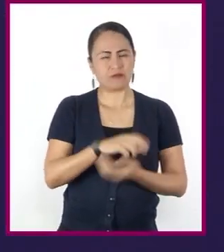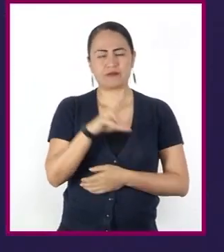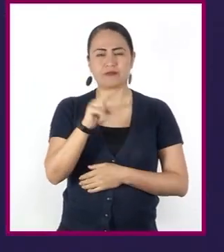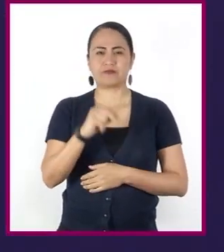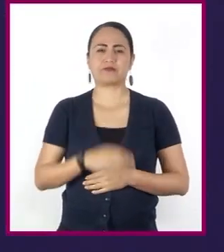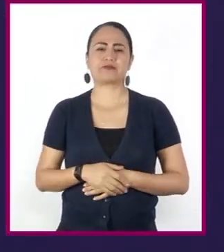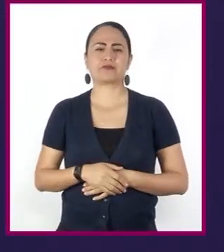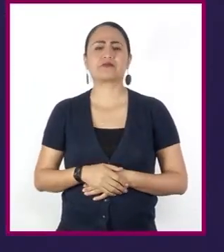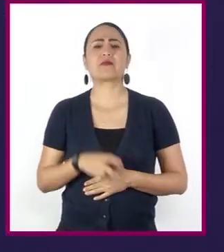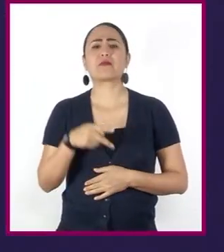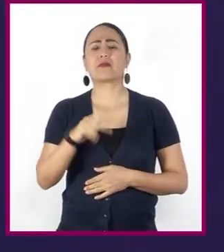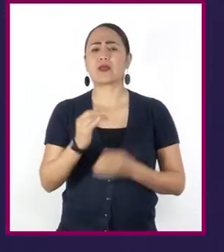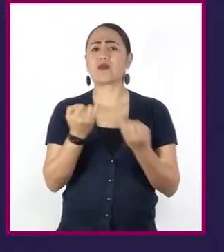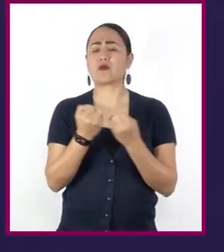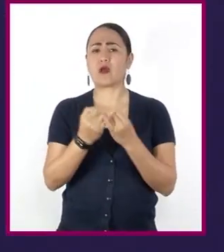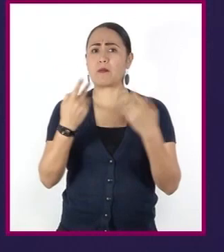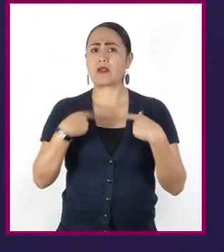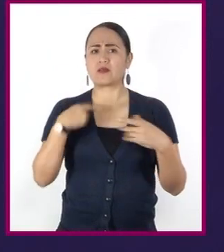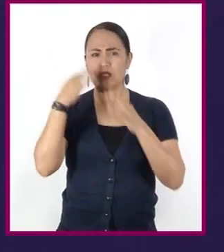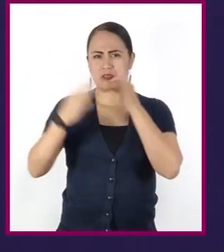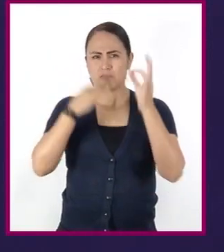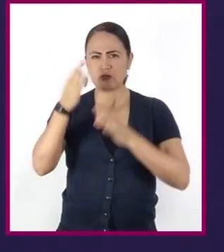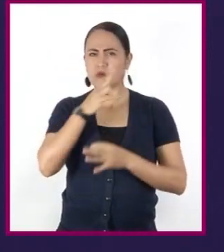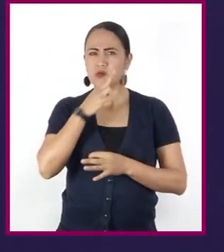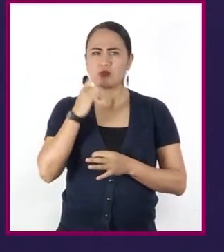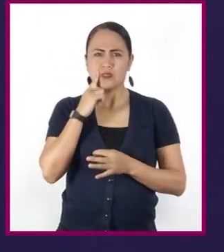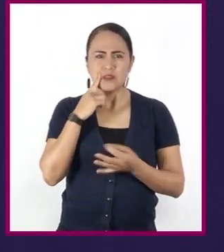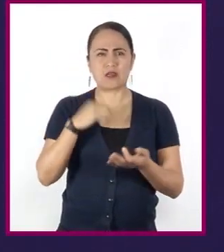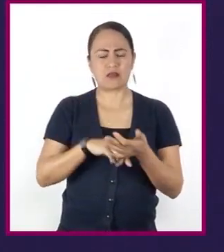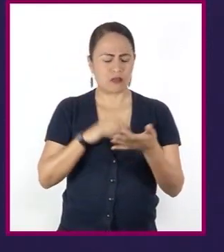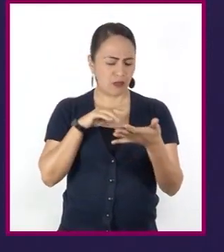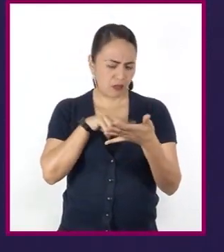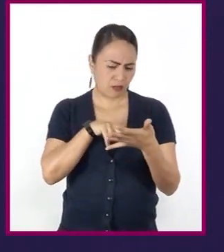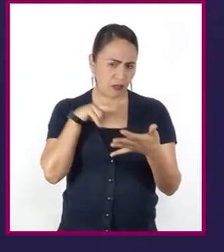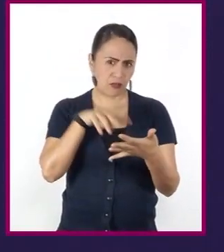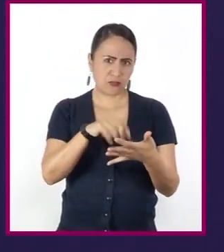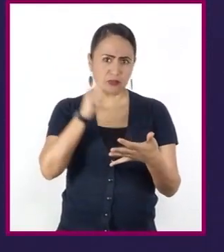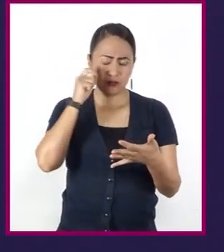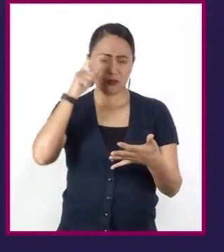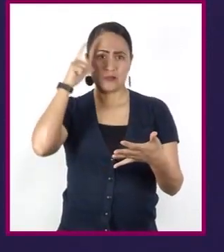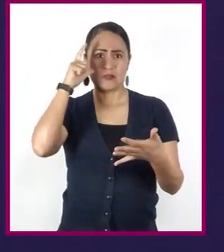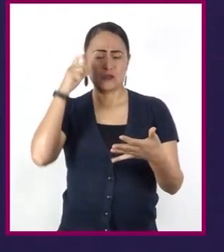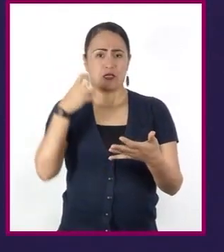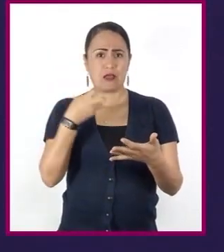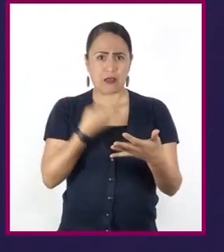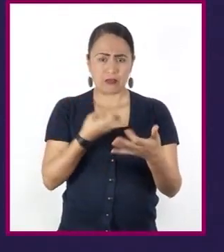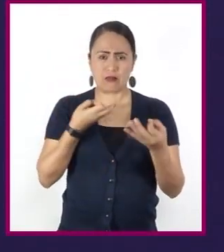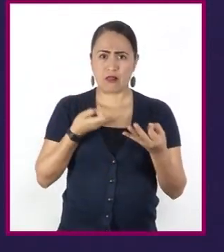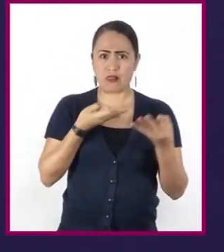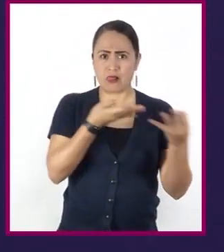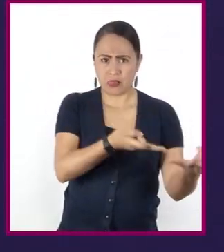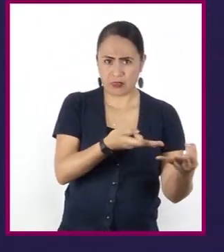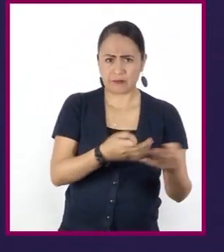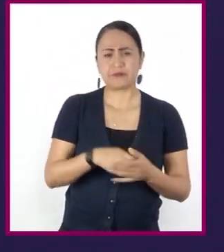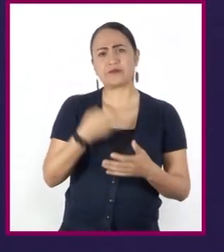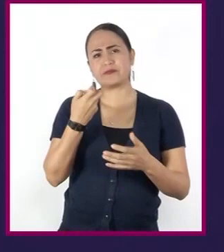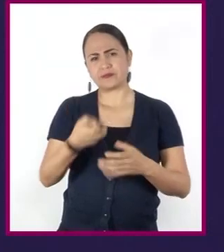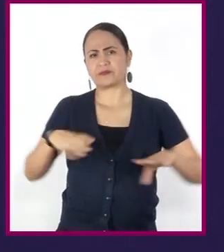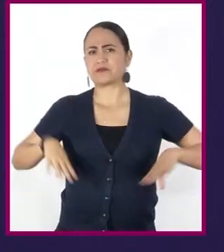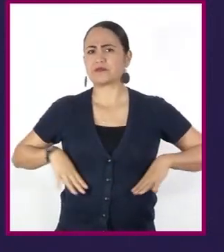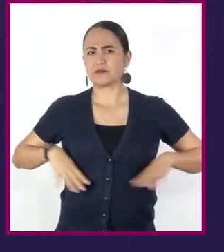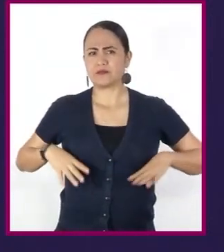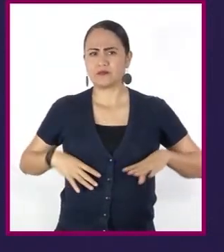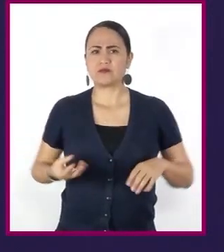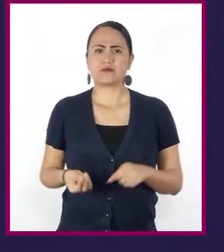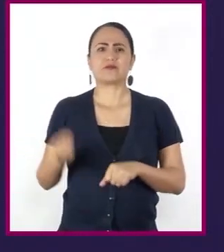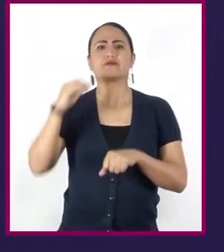la atención de su lector. Por lo tanto, los medios de comunicación utilizan adjetivos calificativos y frases adjetivas